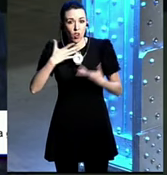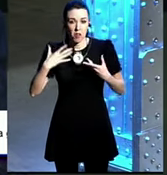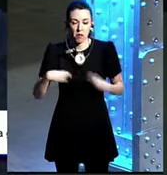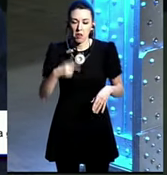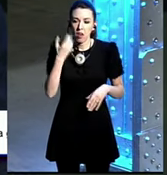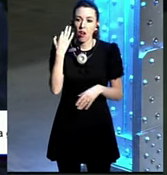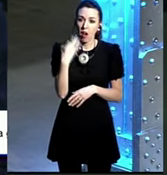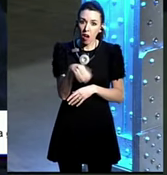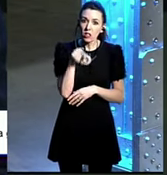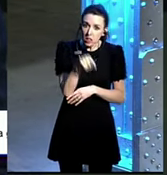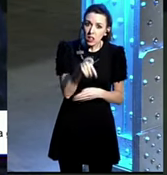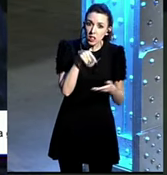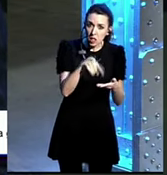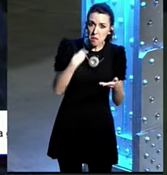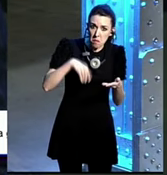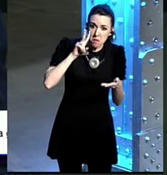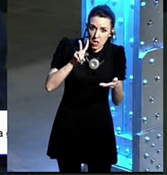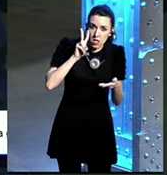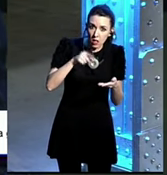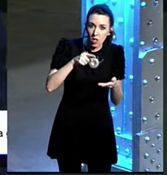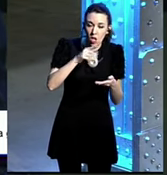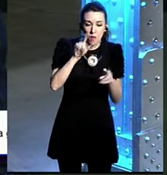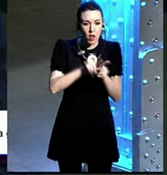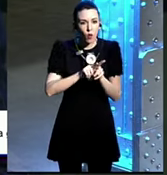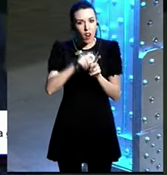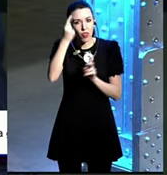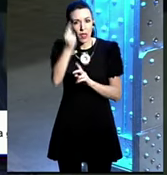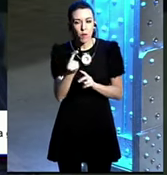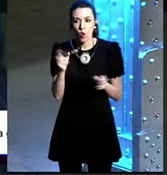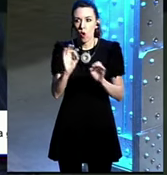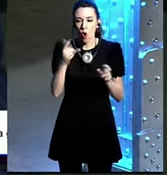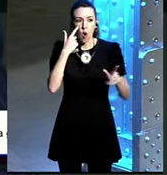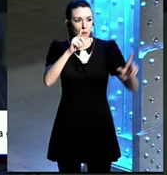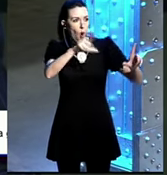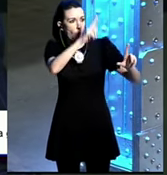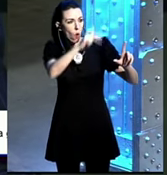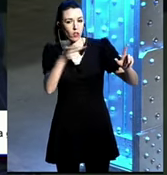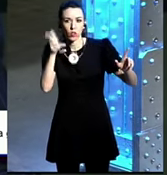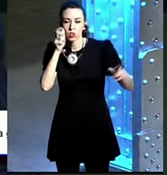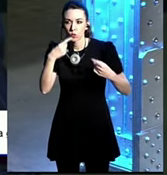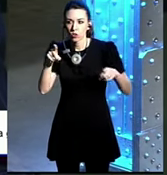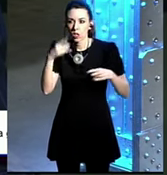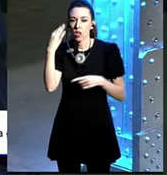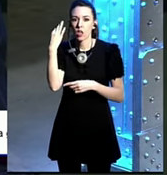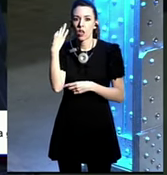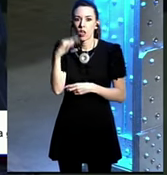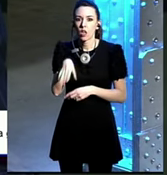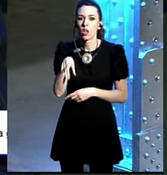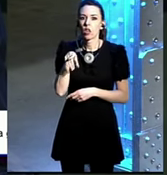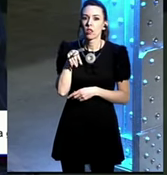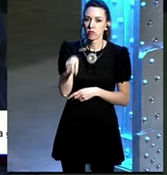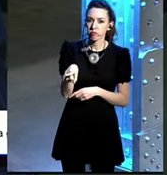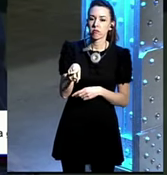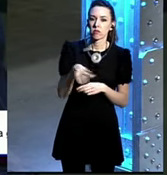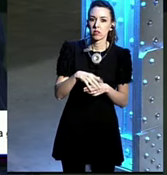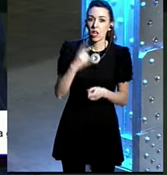el decir: así es eso. Ven un dibujo, ven un cuadro, oyen música y dicen: ah, ahí está.